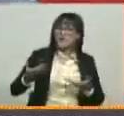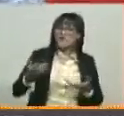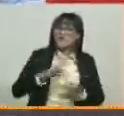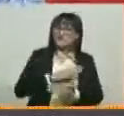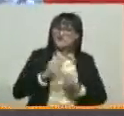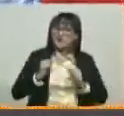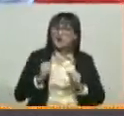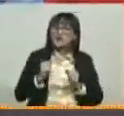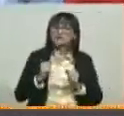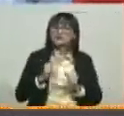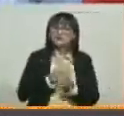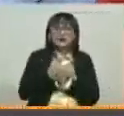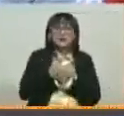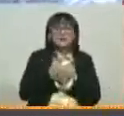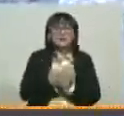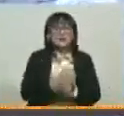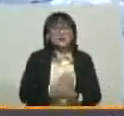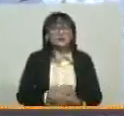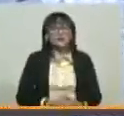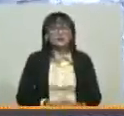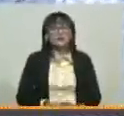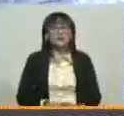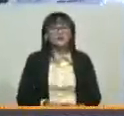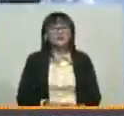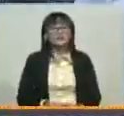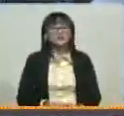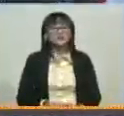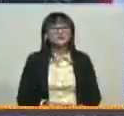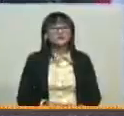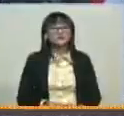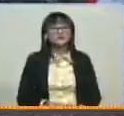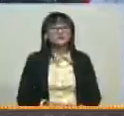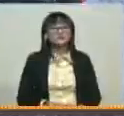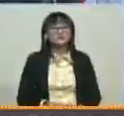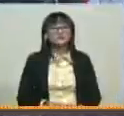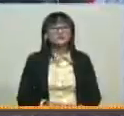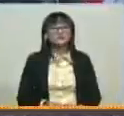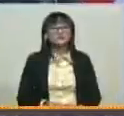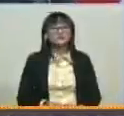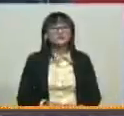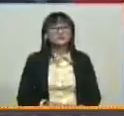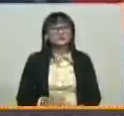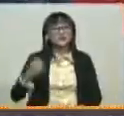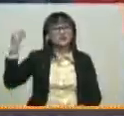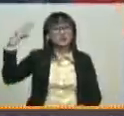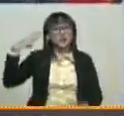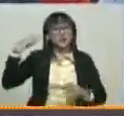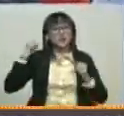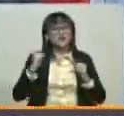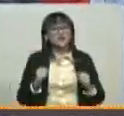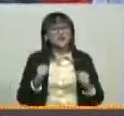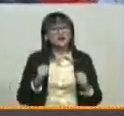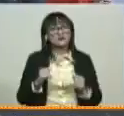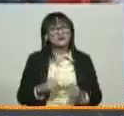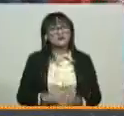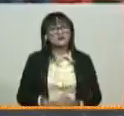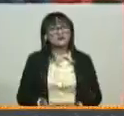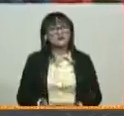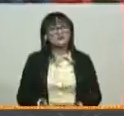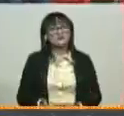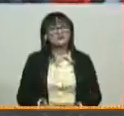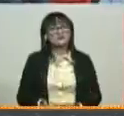ese amor ante este sol abrasador, Trujillo.